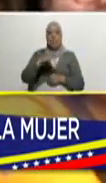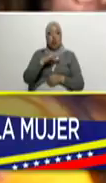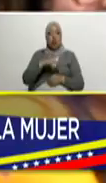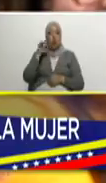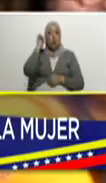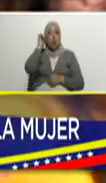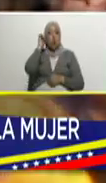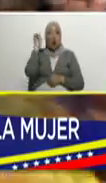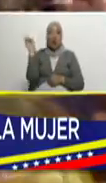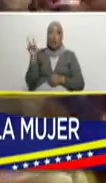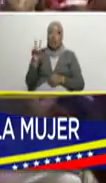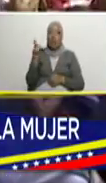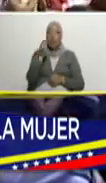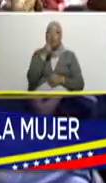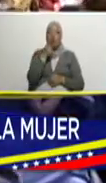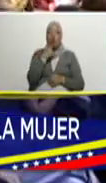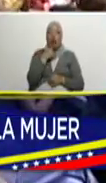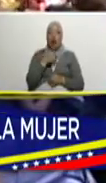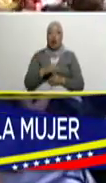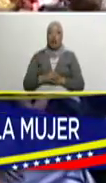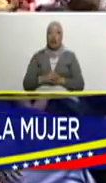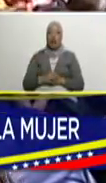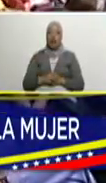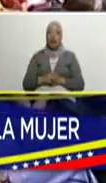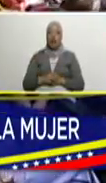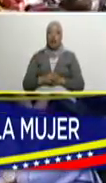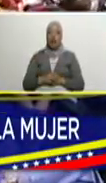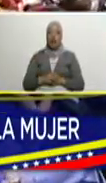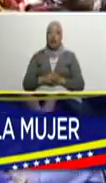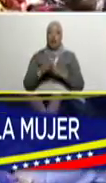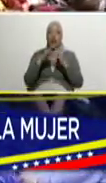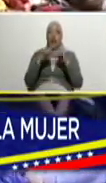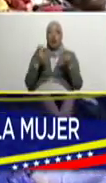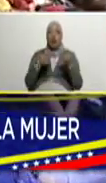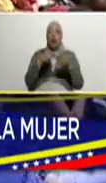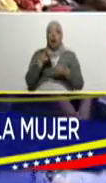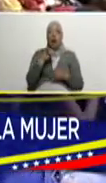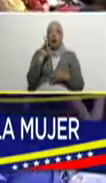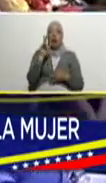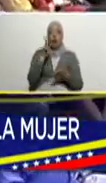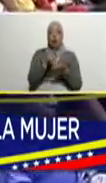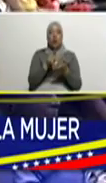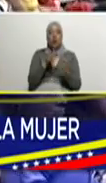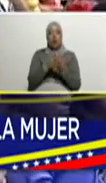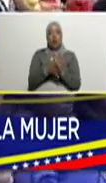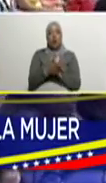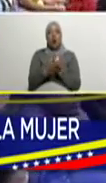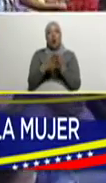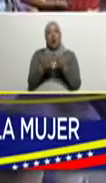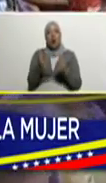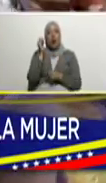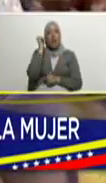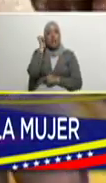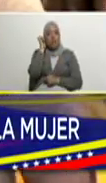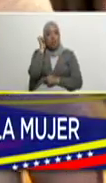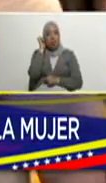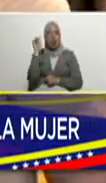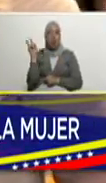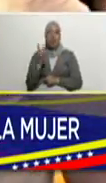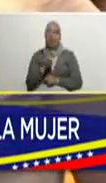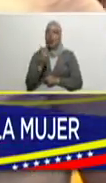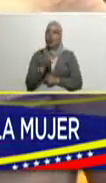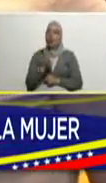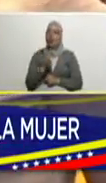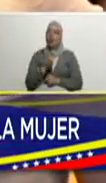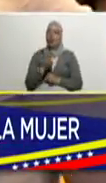misión Venezuela Mujer, que además pone a la disposición de todas las mujeres